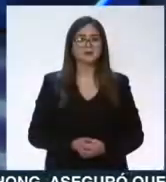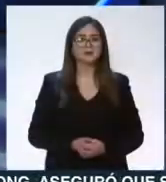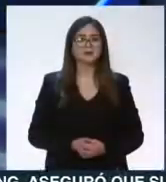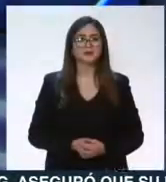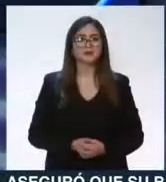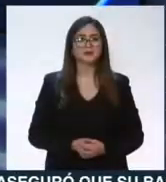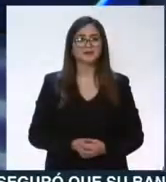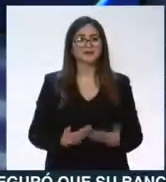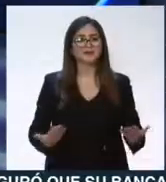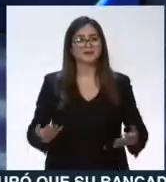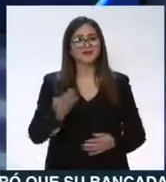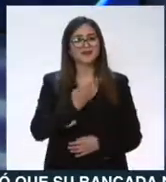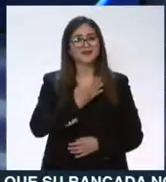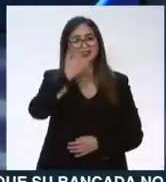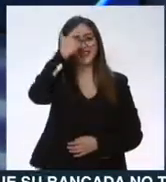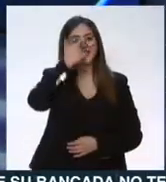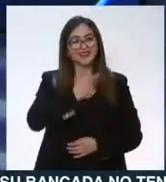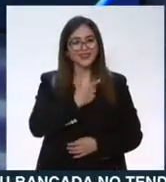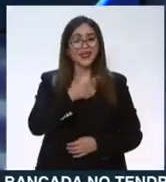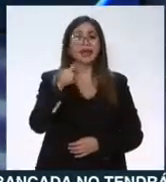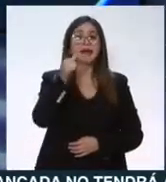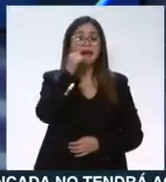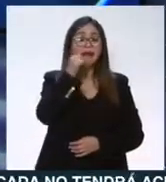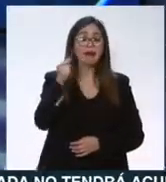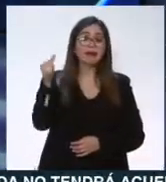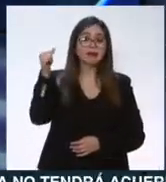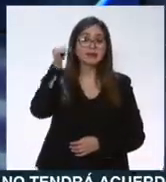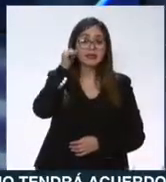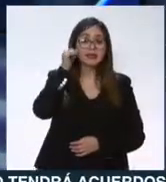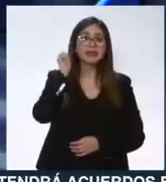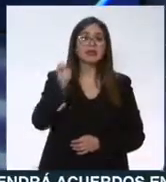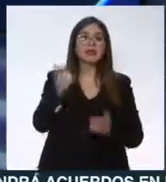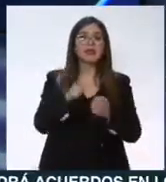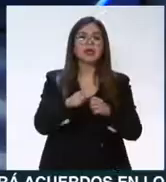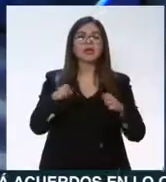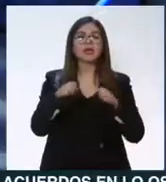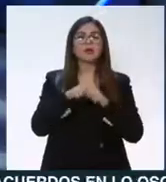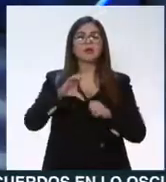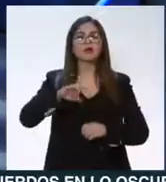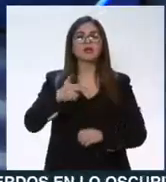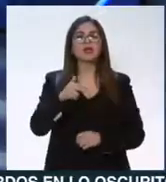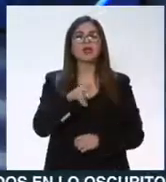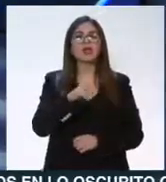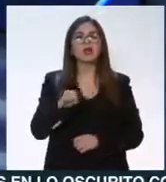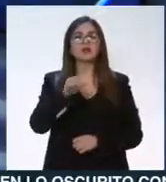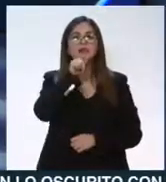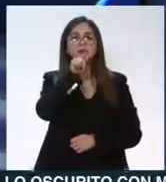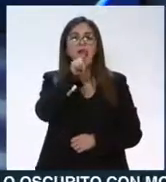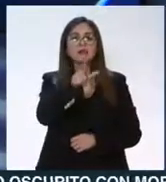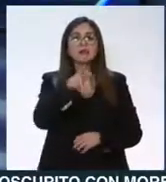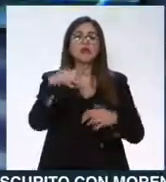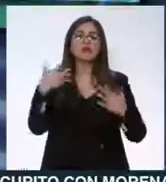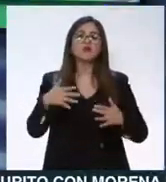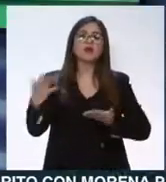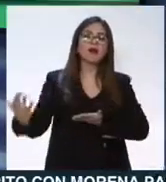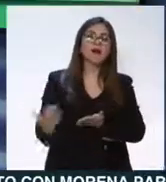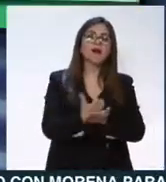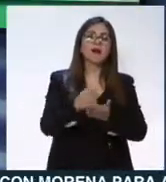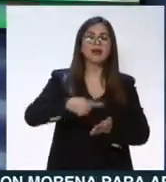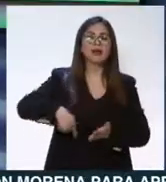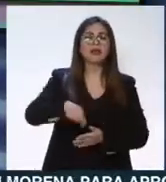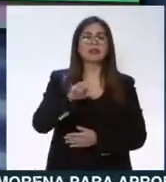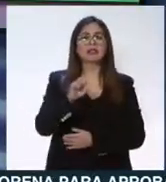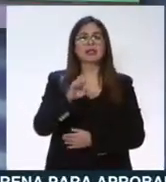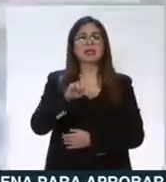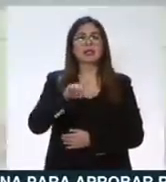¿Qué tal? Muy buenas noches. El día de ayer, los Charros de Jalisco se coronaron en la serie de la Liga Mexicana